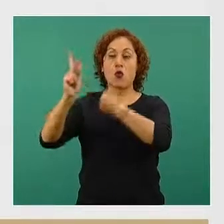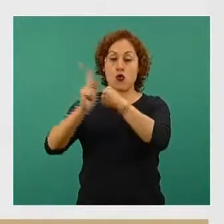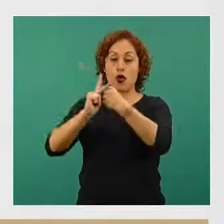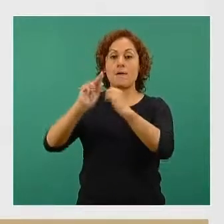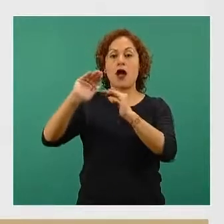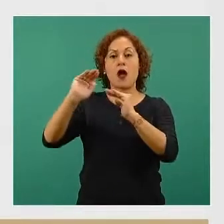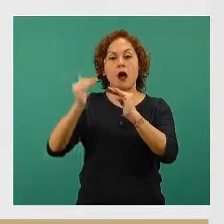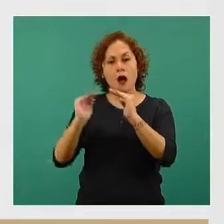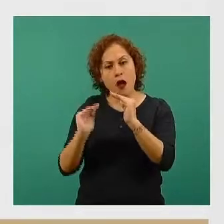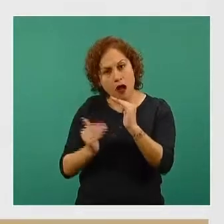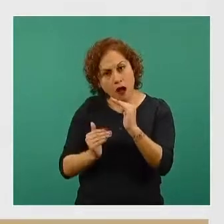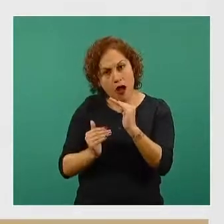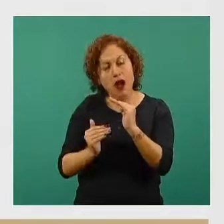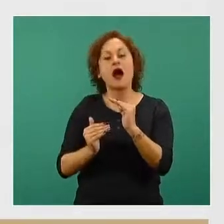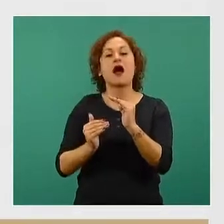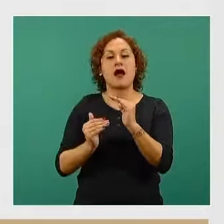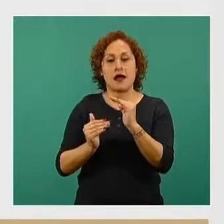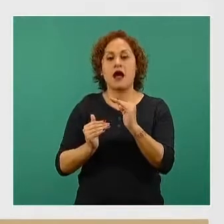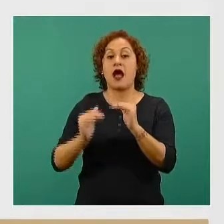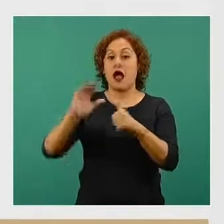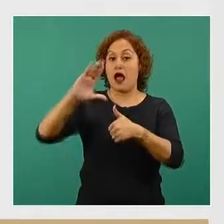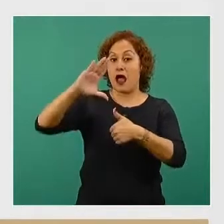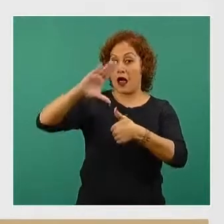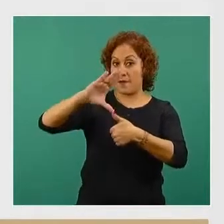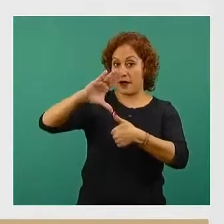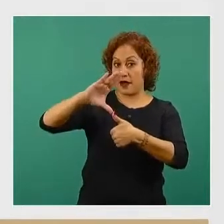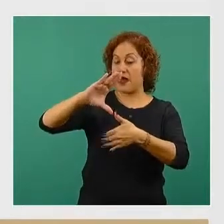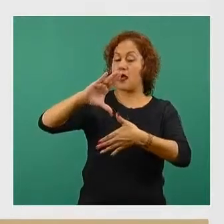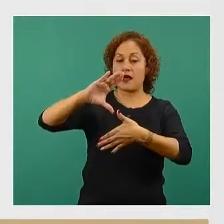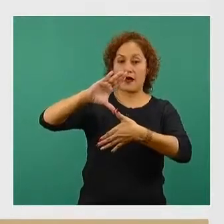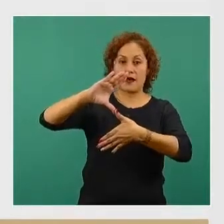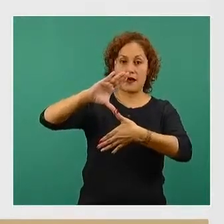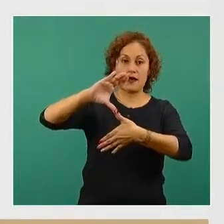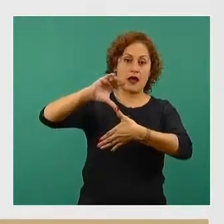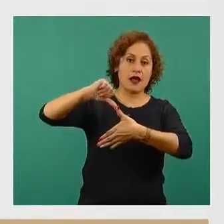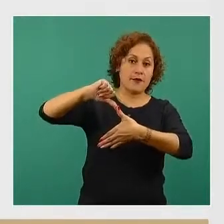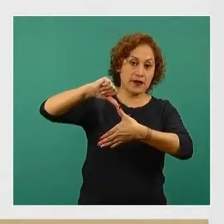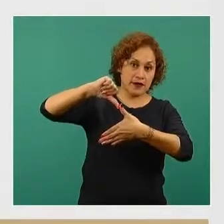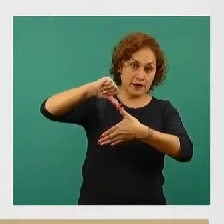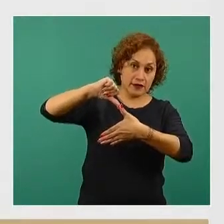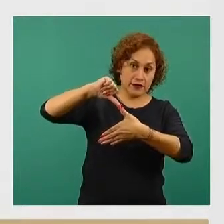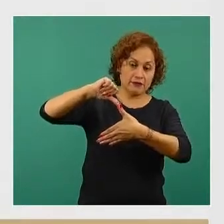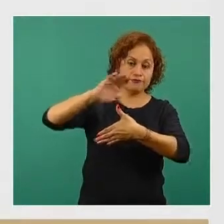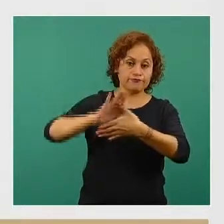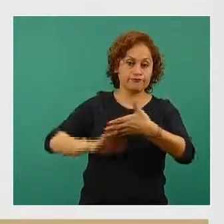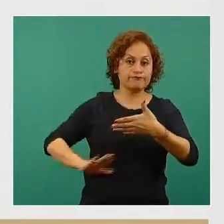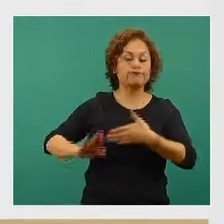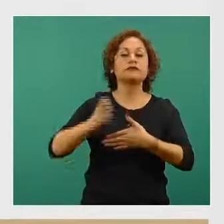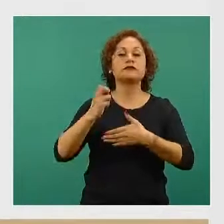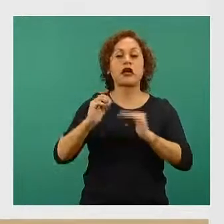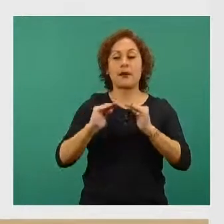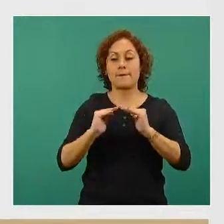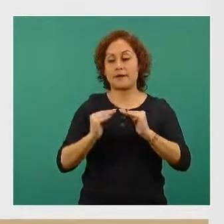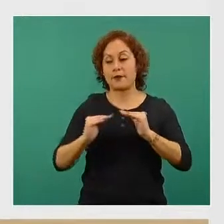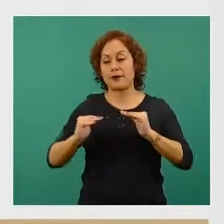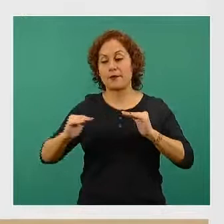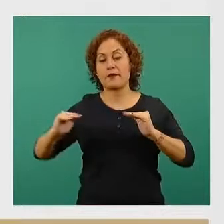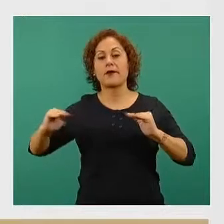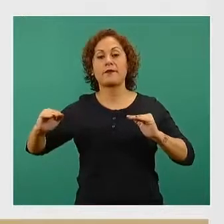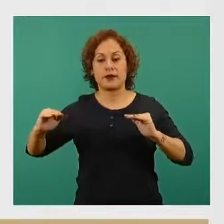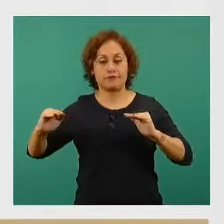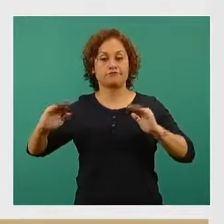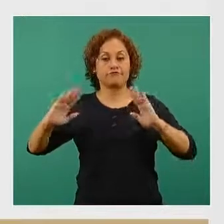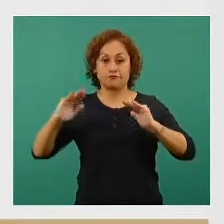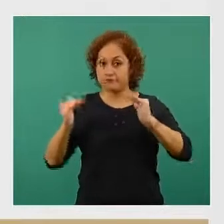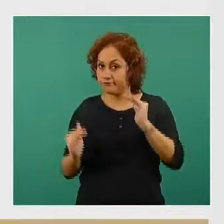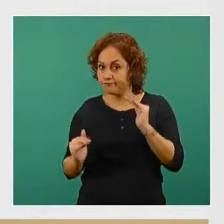tiene prácticamente desde inicios del año una meseta, obviamente que ha fluctuado en ondas, pero que no ha